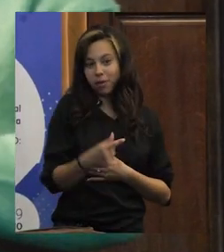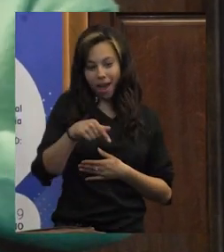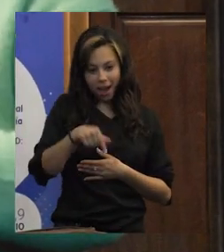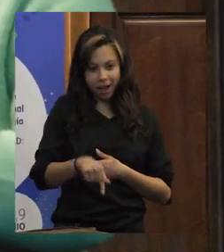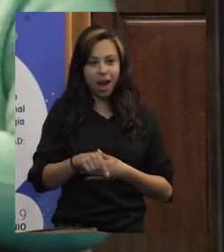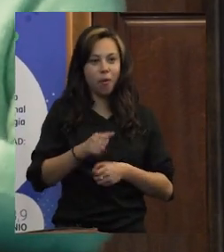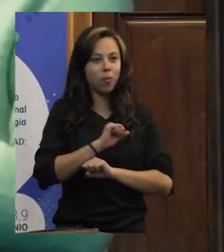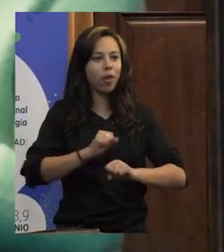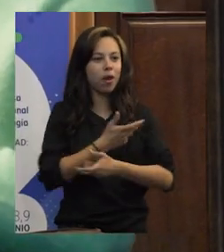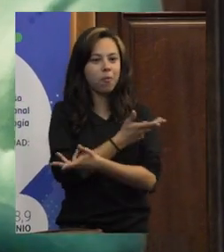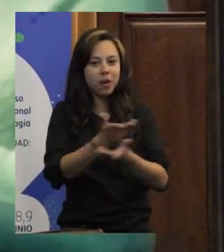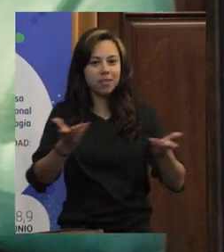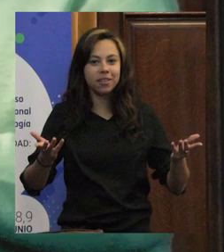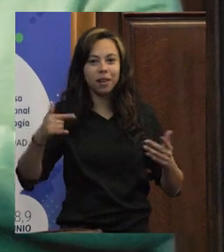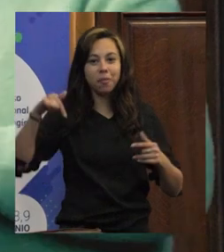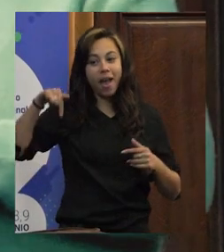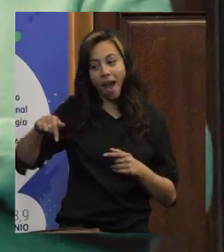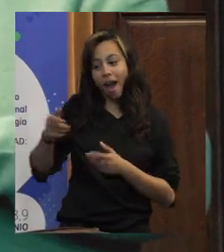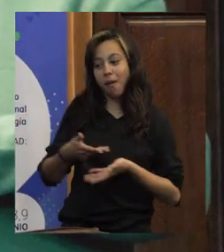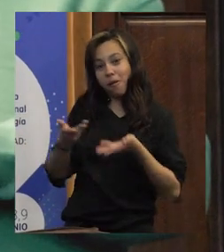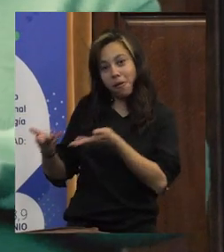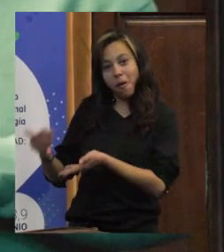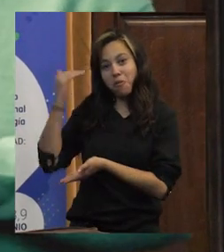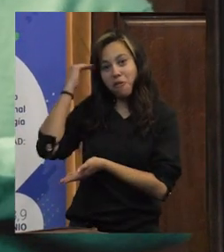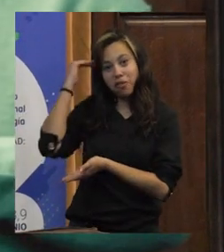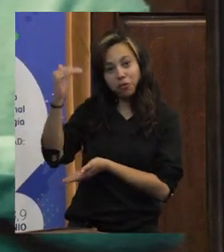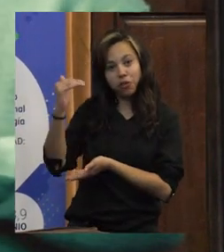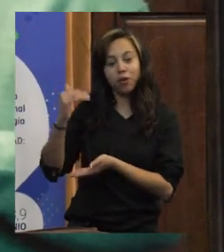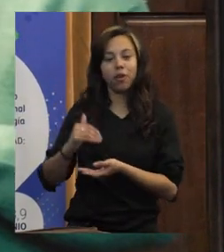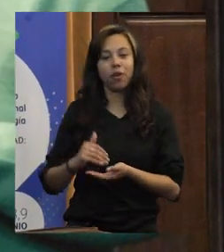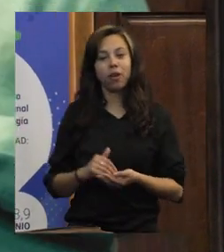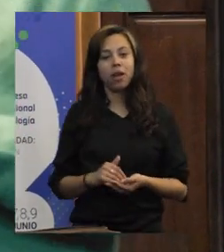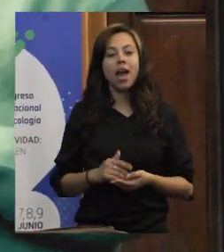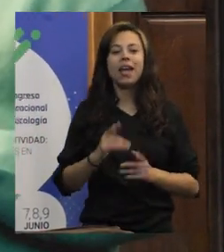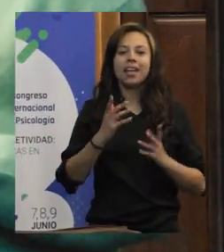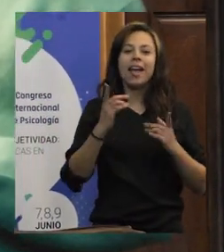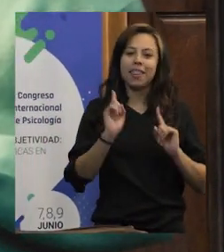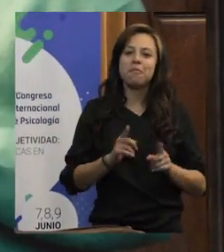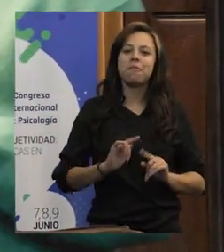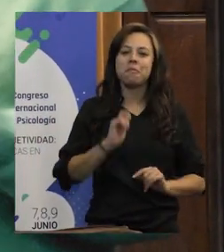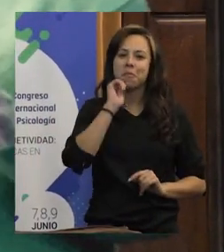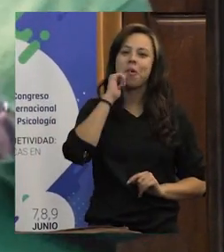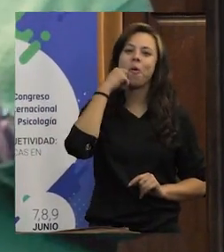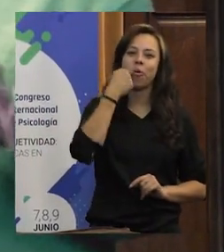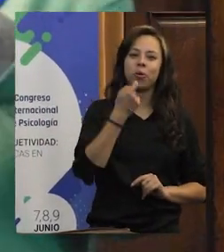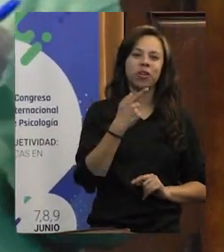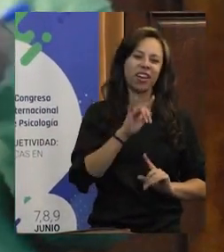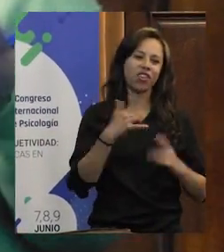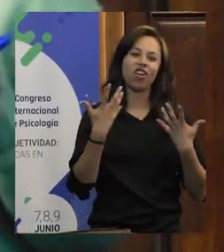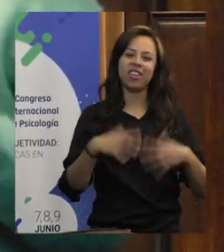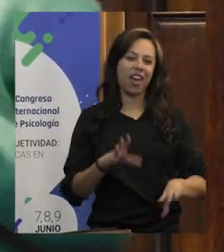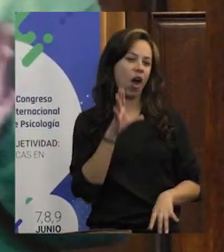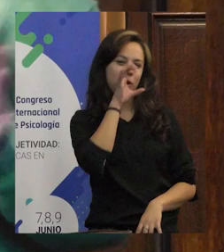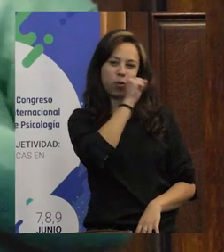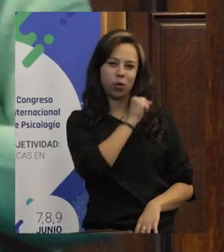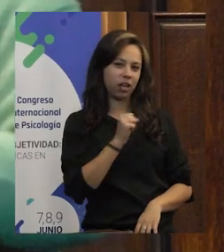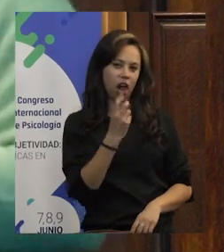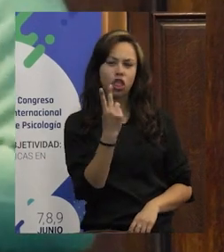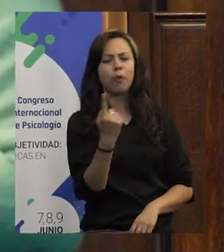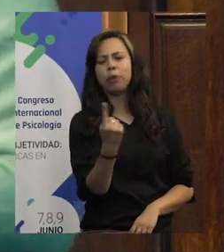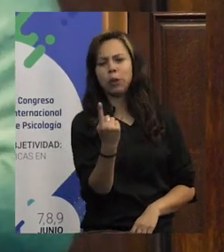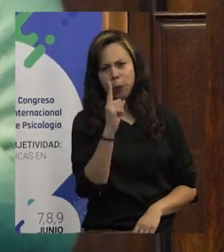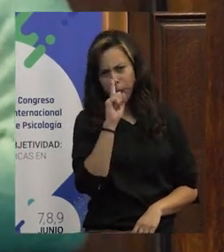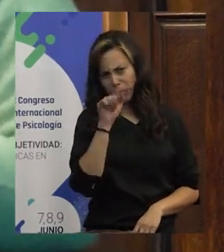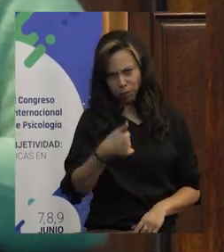a presentar a esta profesora. Y me gustaría, en esta breve presentación, no voy a aburrir a nadie, van a ser 2 minutos,